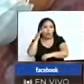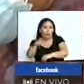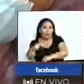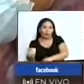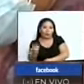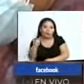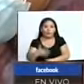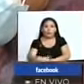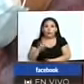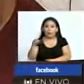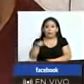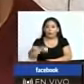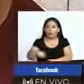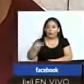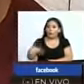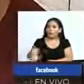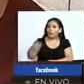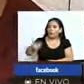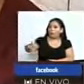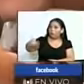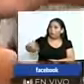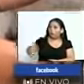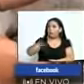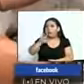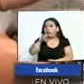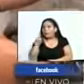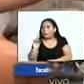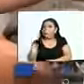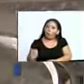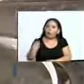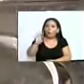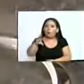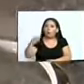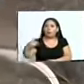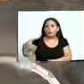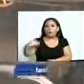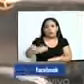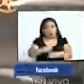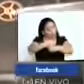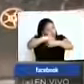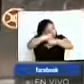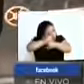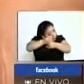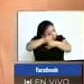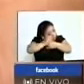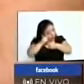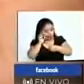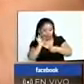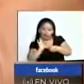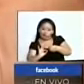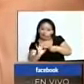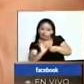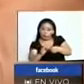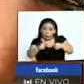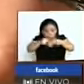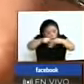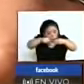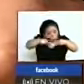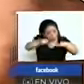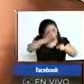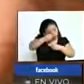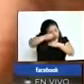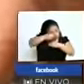Ellos tienen 30 y 40 años de experiencia en este oficio de la mecánica fina. Ven al detalle las milimétricas piezas